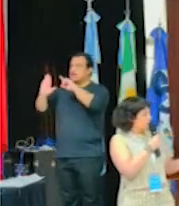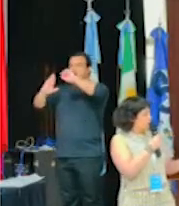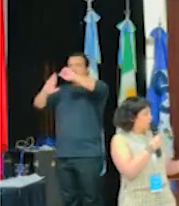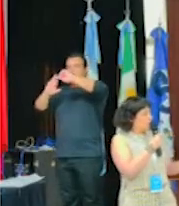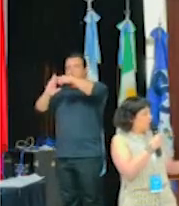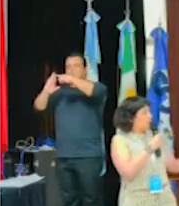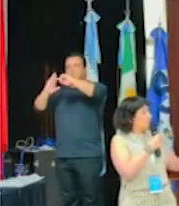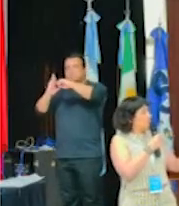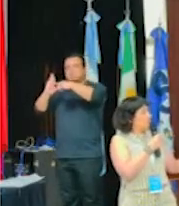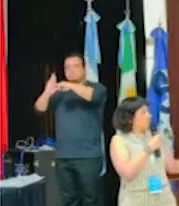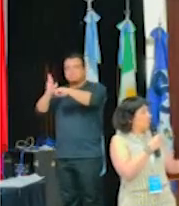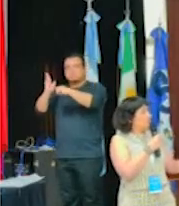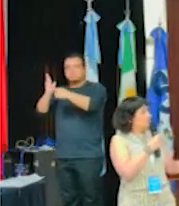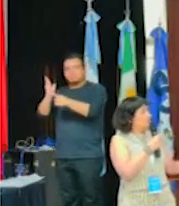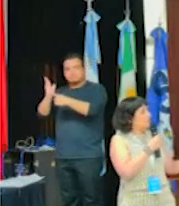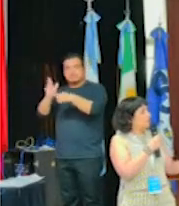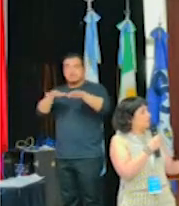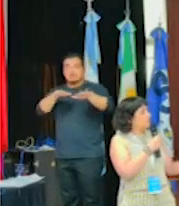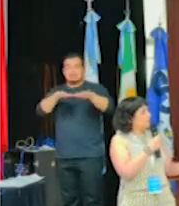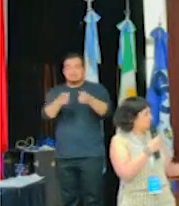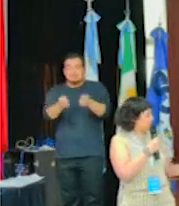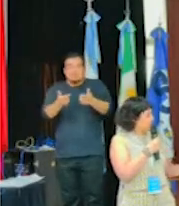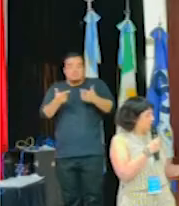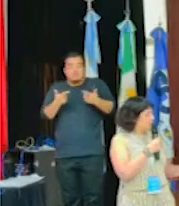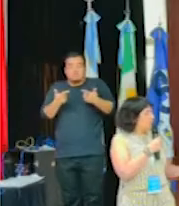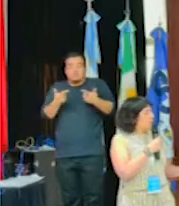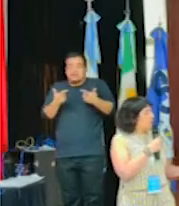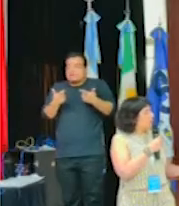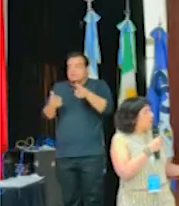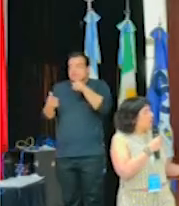requisitos si después nuestra situación de atención es esta?